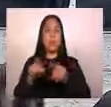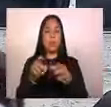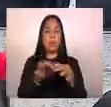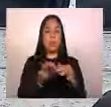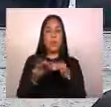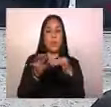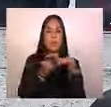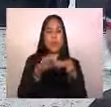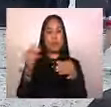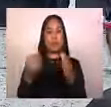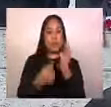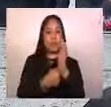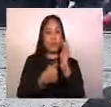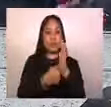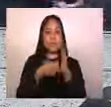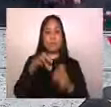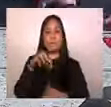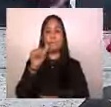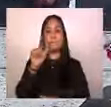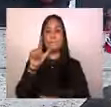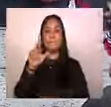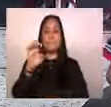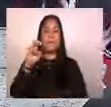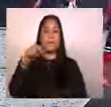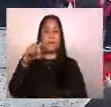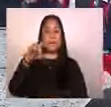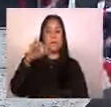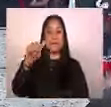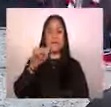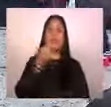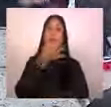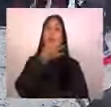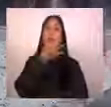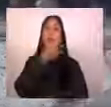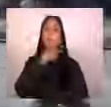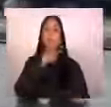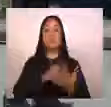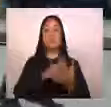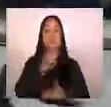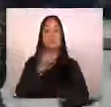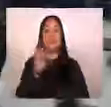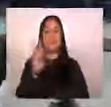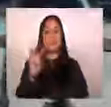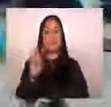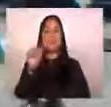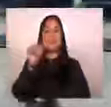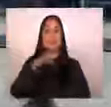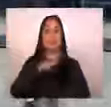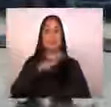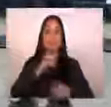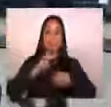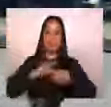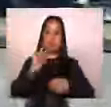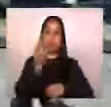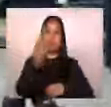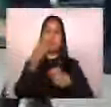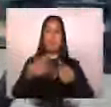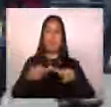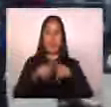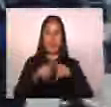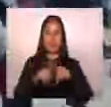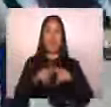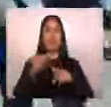bandas organizado por la Municipalidad de Palencia en agosto de 2023, en donde obtuvo el primer